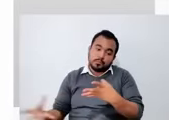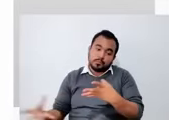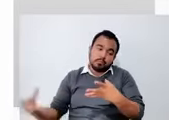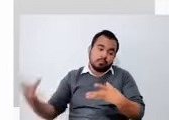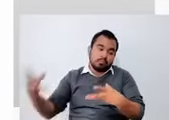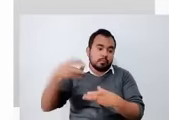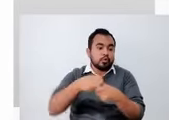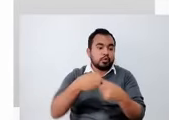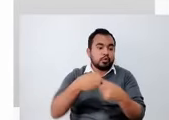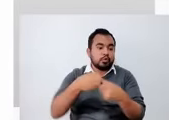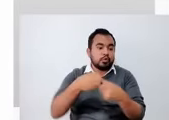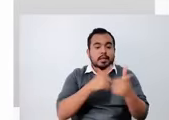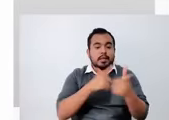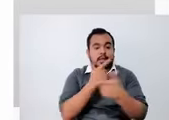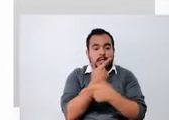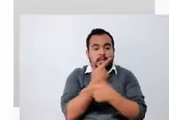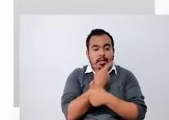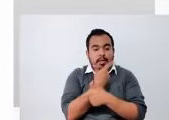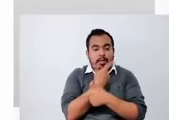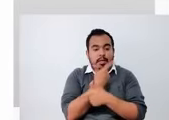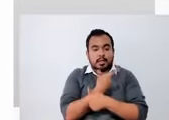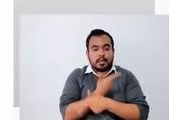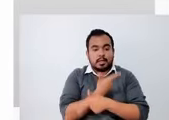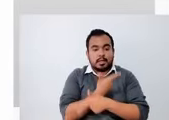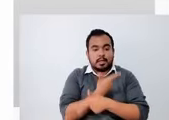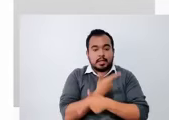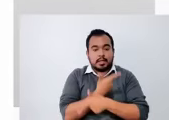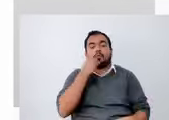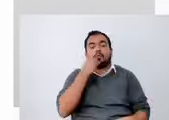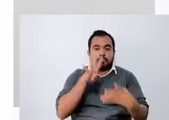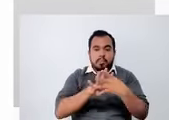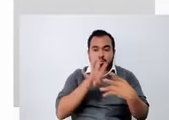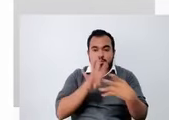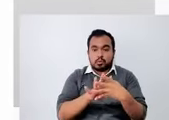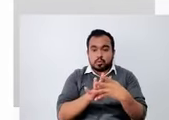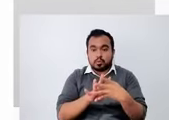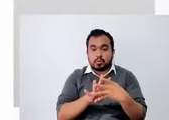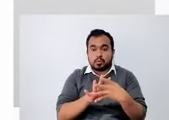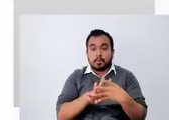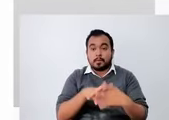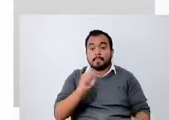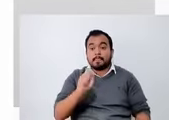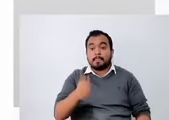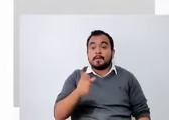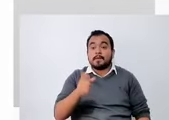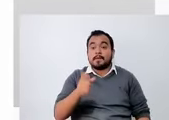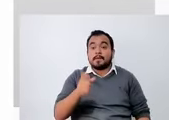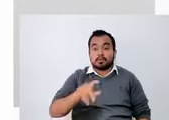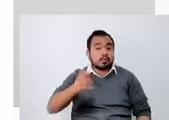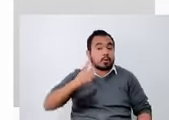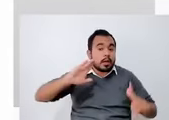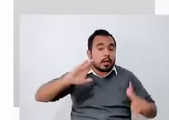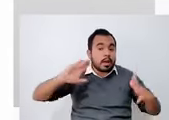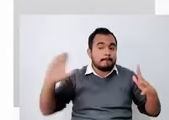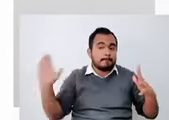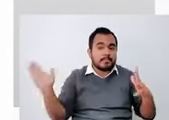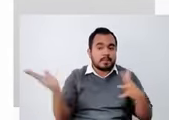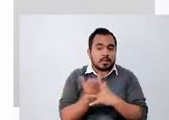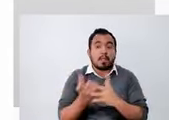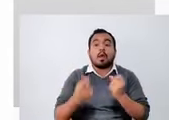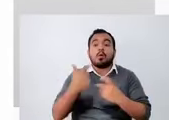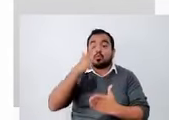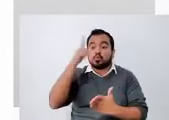sociedad siguen aunque estén en prisión, las cifras son del 30%, la mitad. En algunos delitos, como los